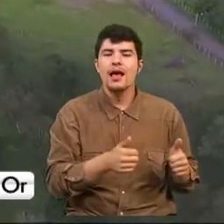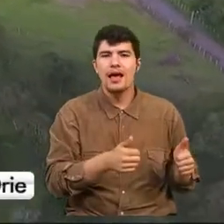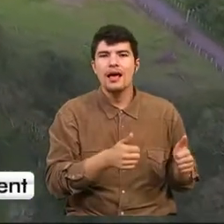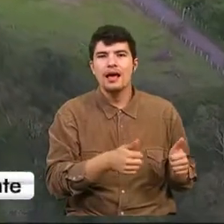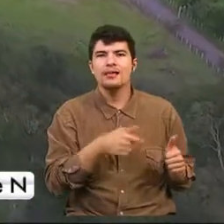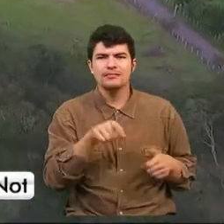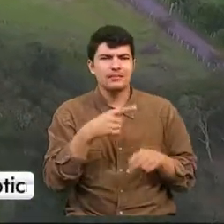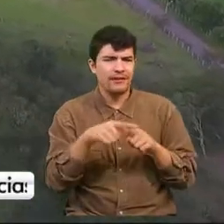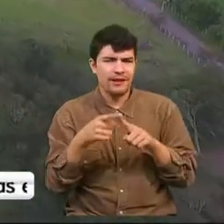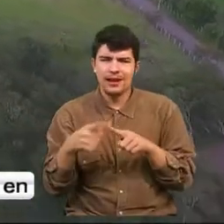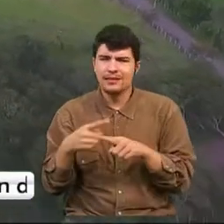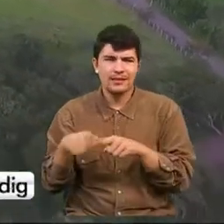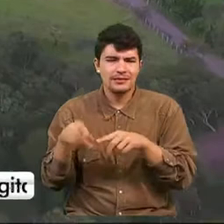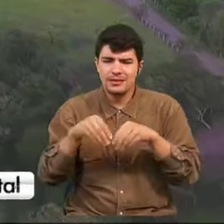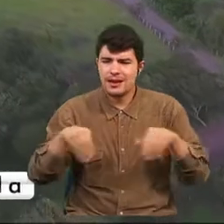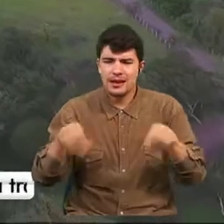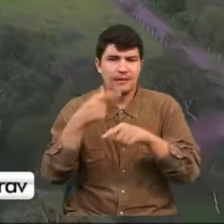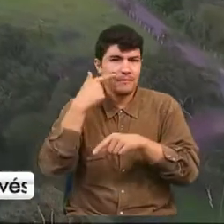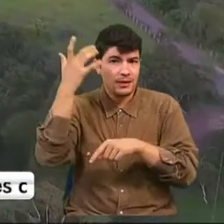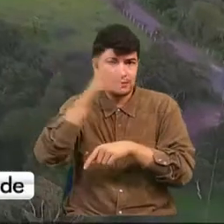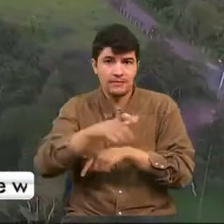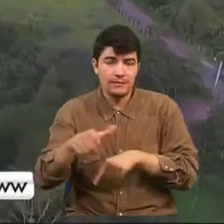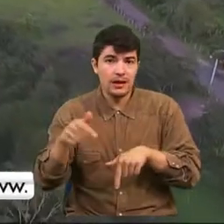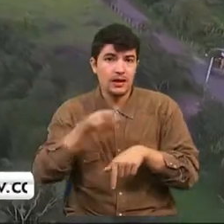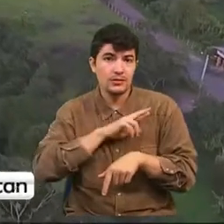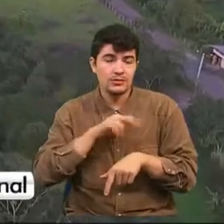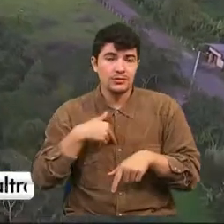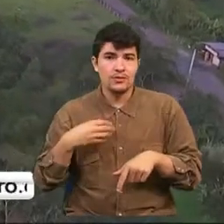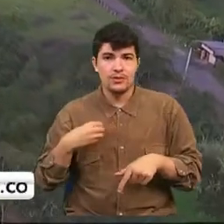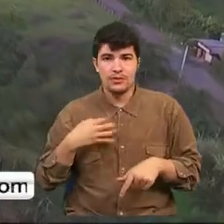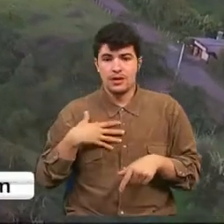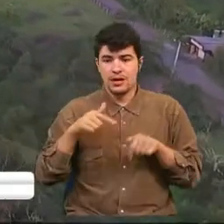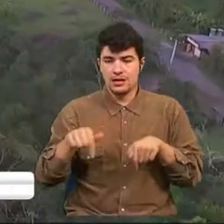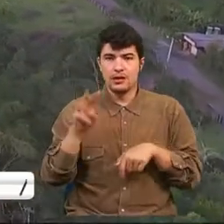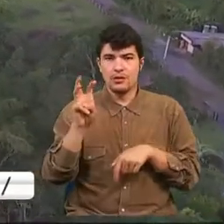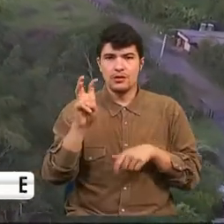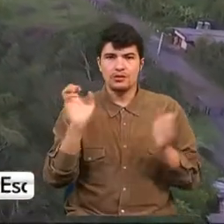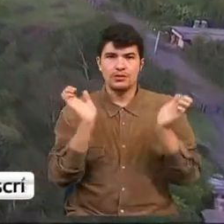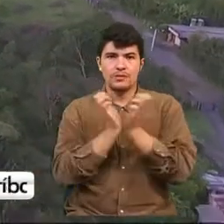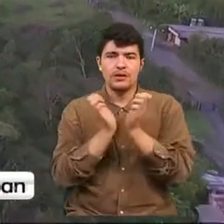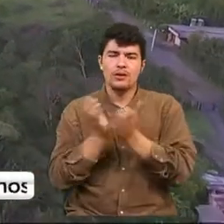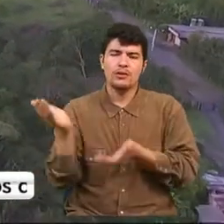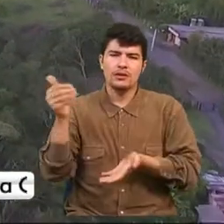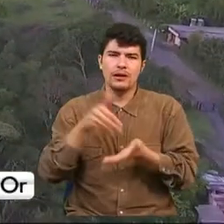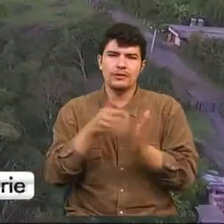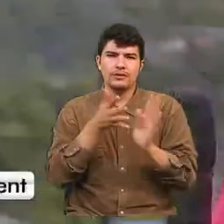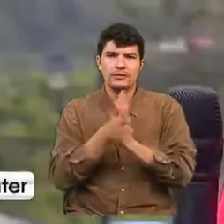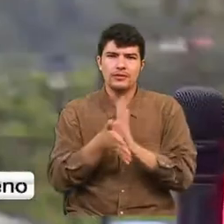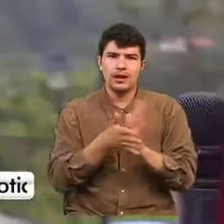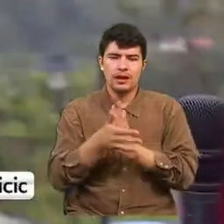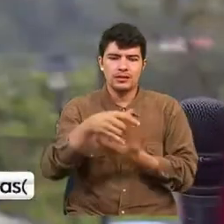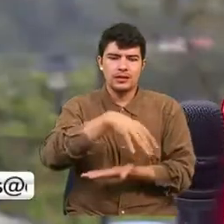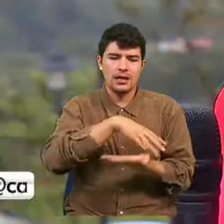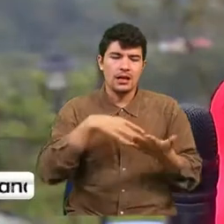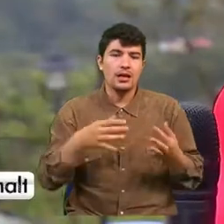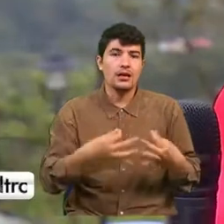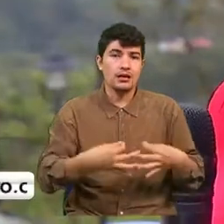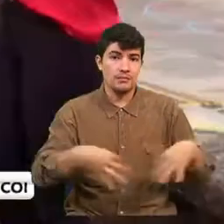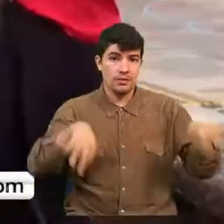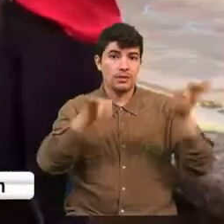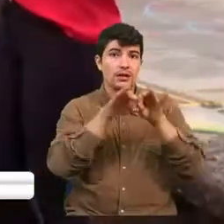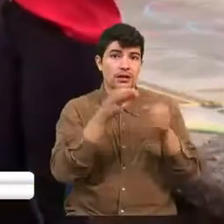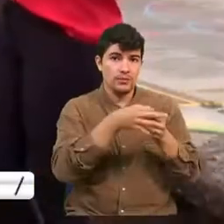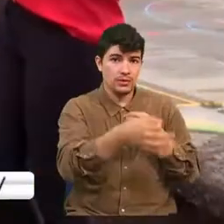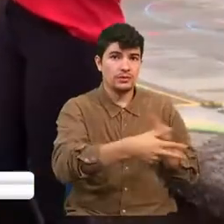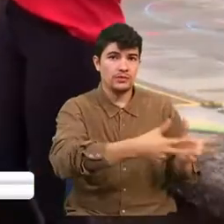muchas personalidades y tuvimos la oportunidad en este 8 de mayo de volverle a contar a los santandereanos la importancia de lo que fue Puente Nacional.